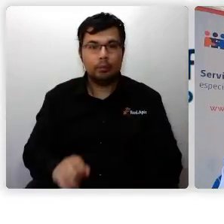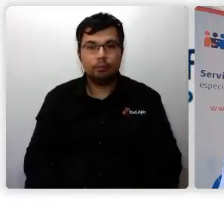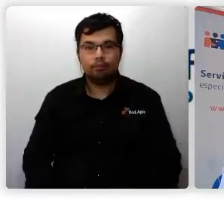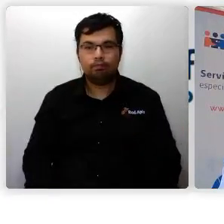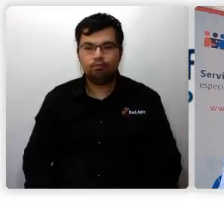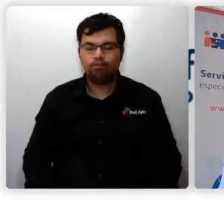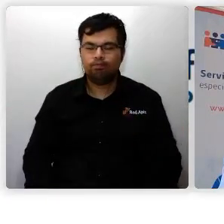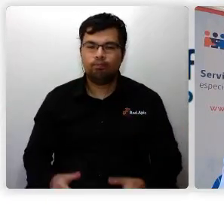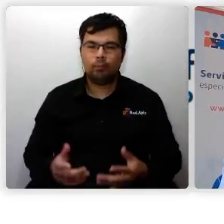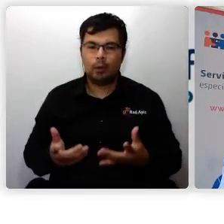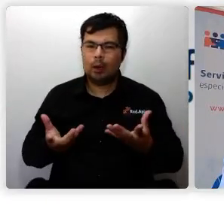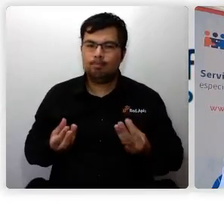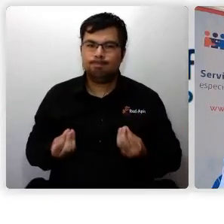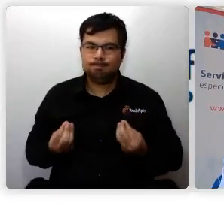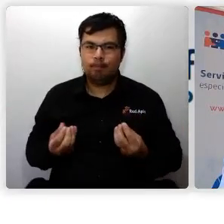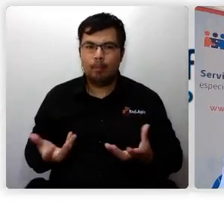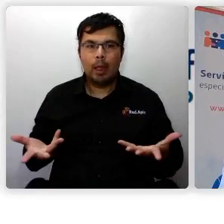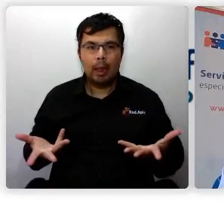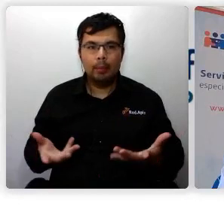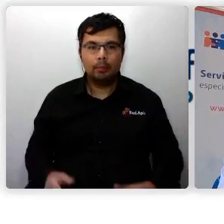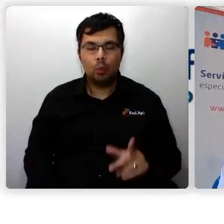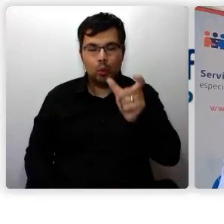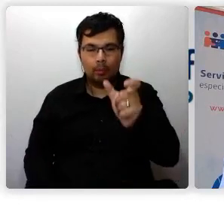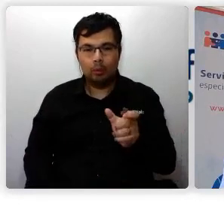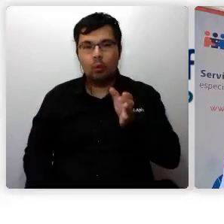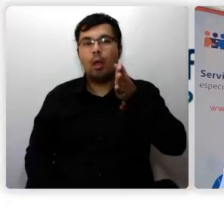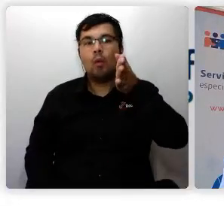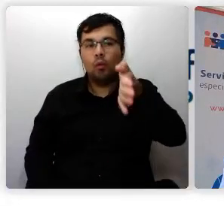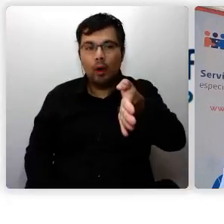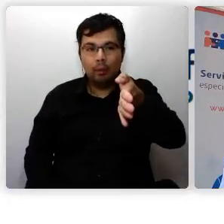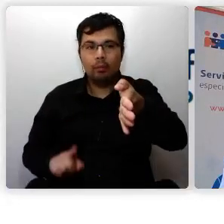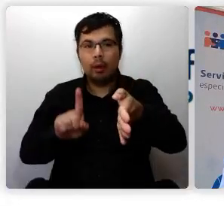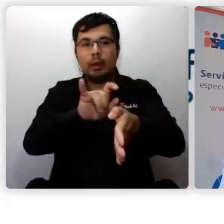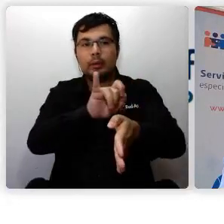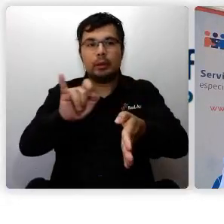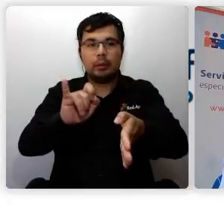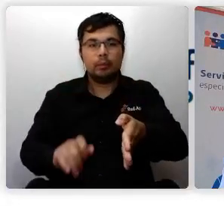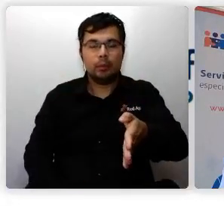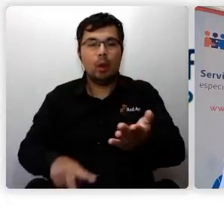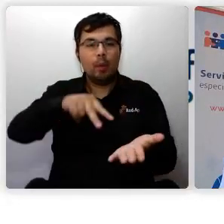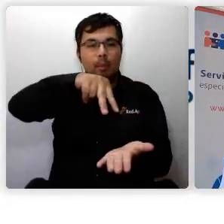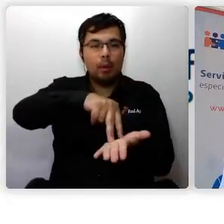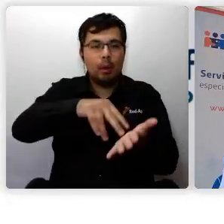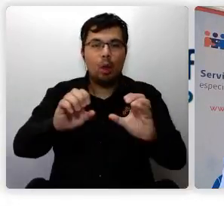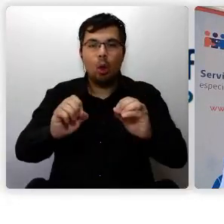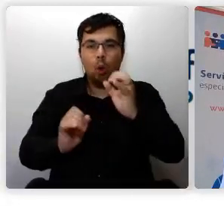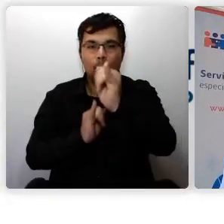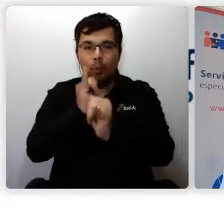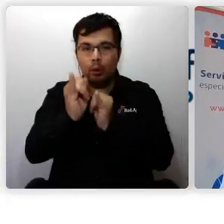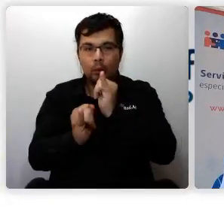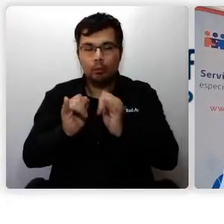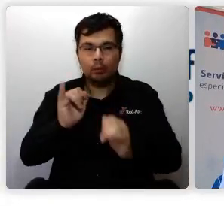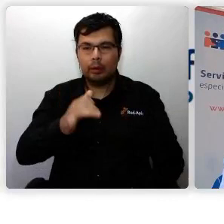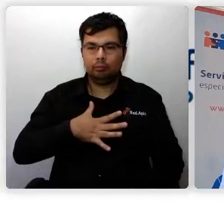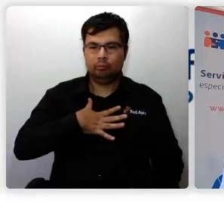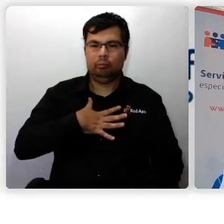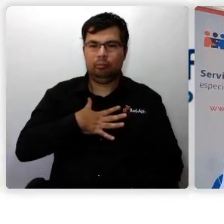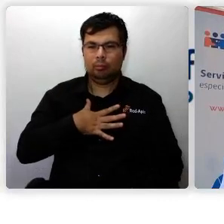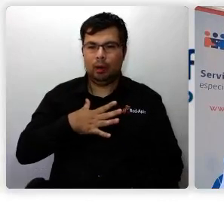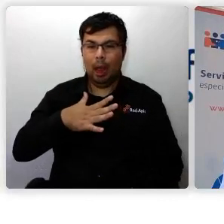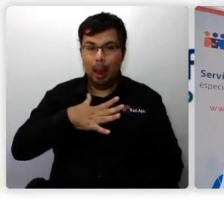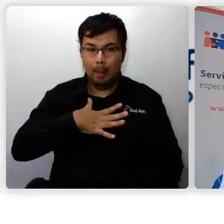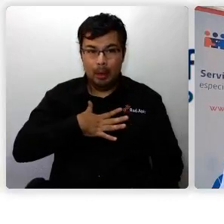refiere esto? Una persona fue a impuesto interno, ya sea de forma presencial u online, y siente que fue mal